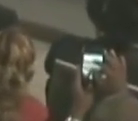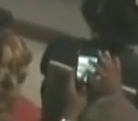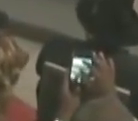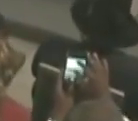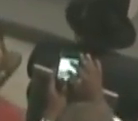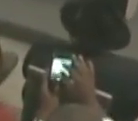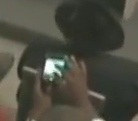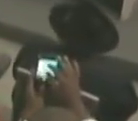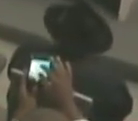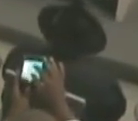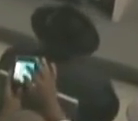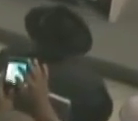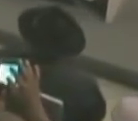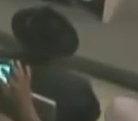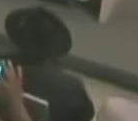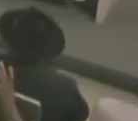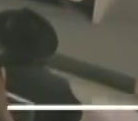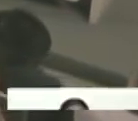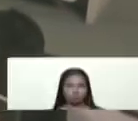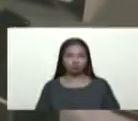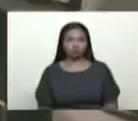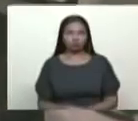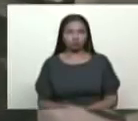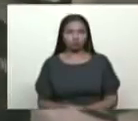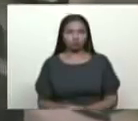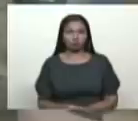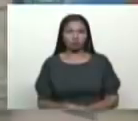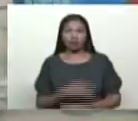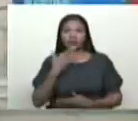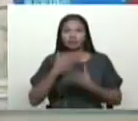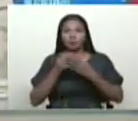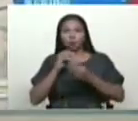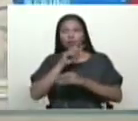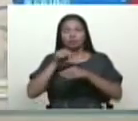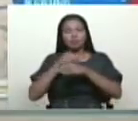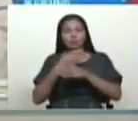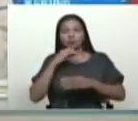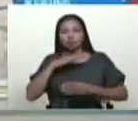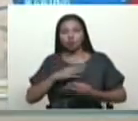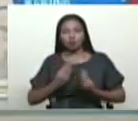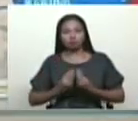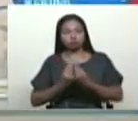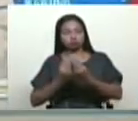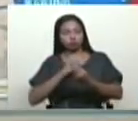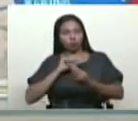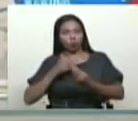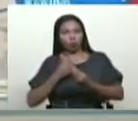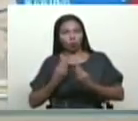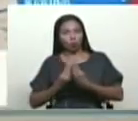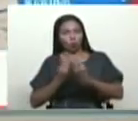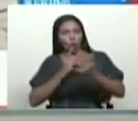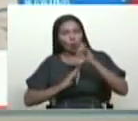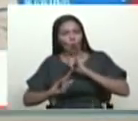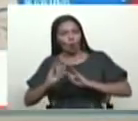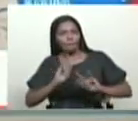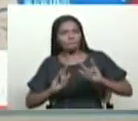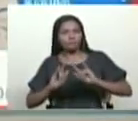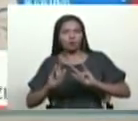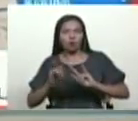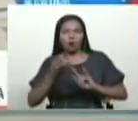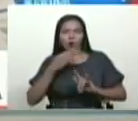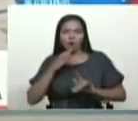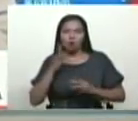gran batalla de dignidad y le agradecemos a ustedes estar en este tiempo histórico acompañándonos con su amor, con